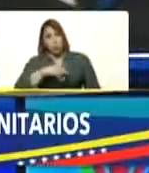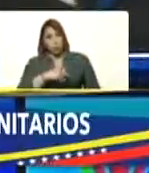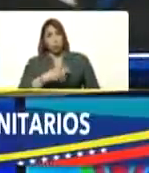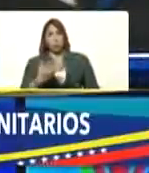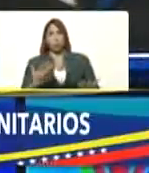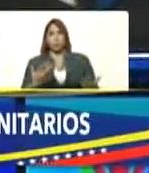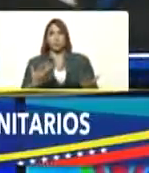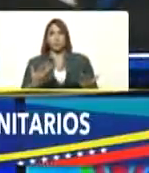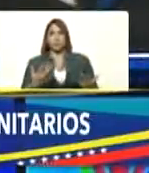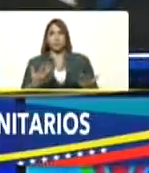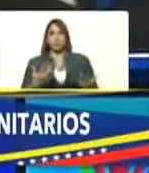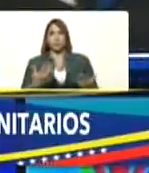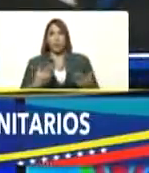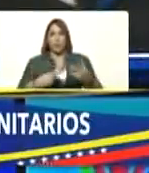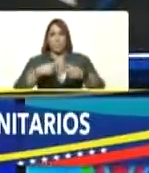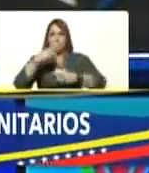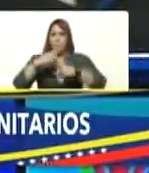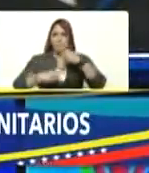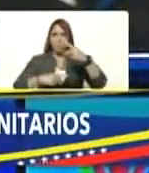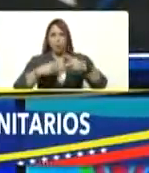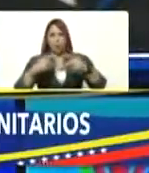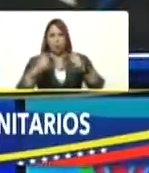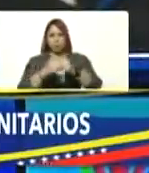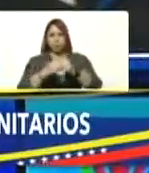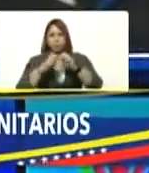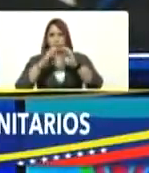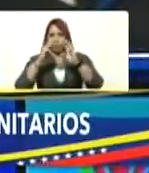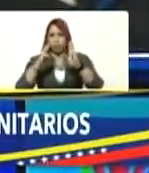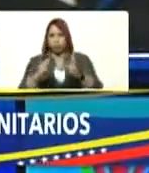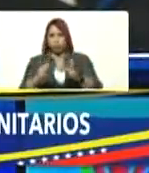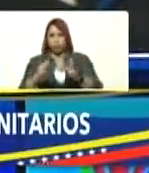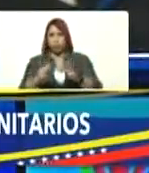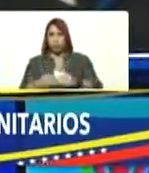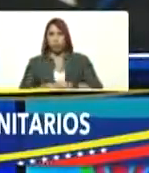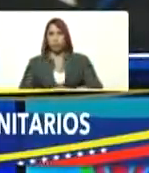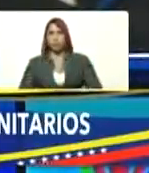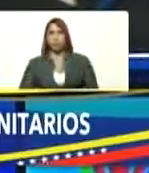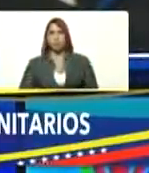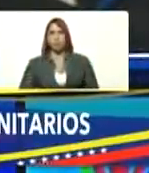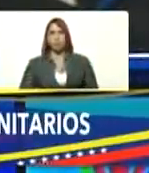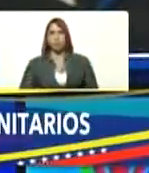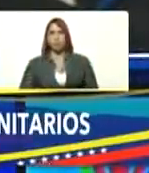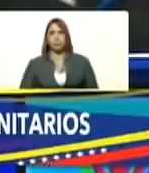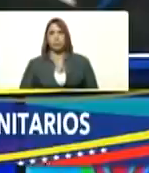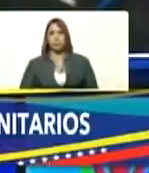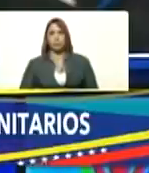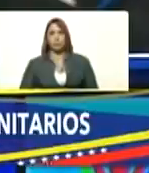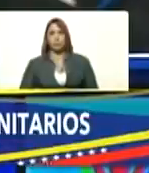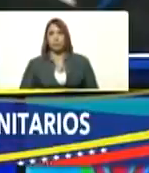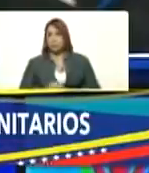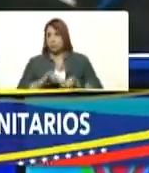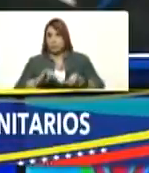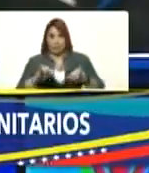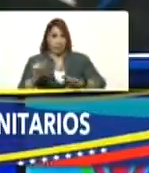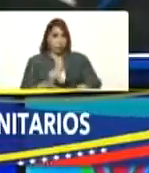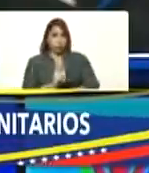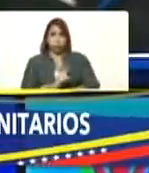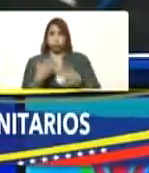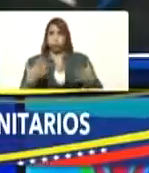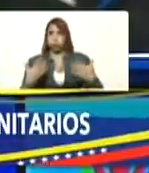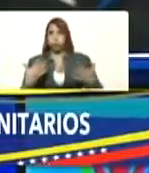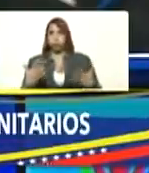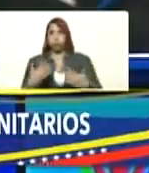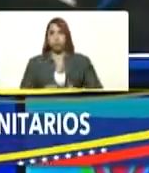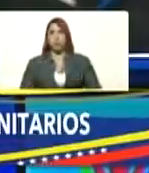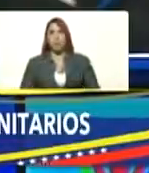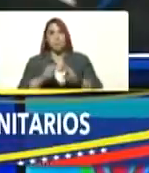mira, planificando con el método del cayendo y corriendo. Es